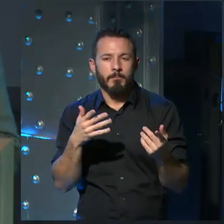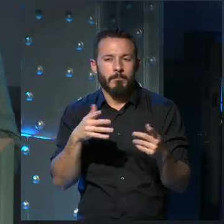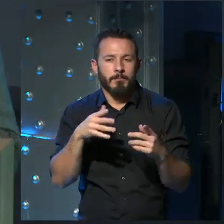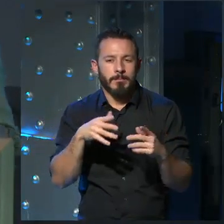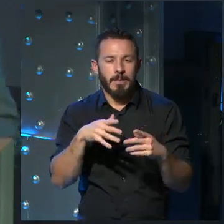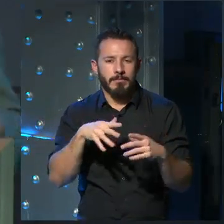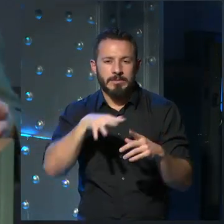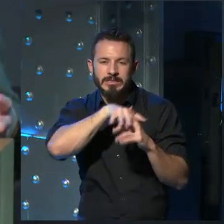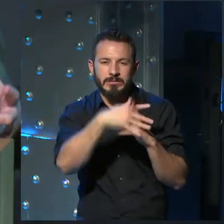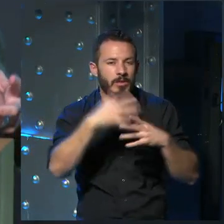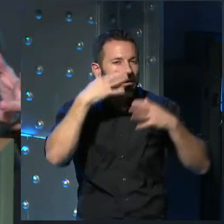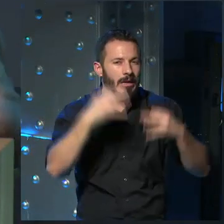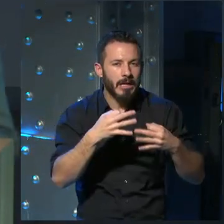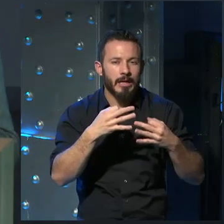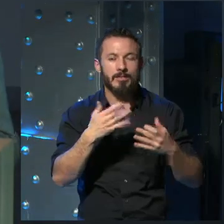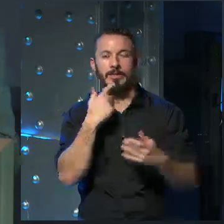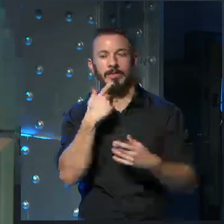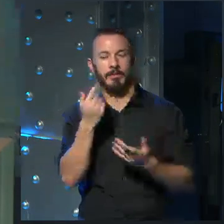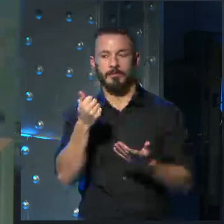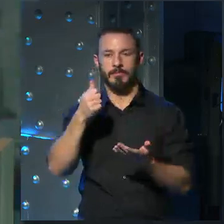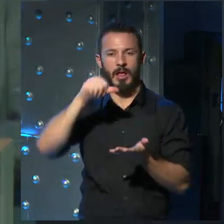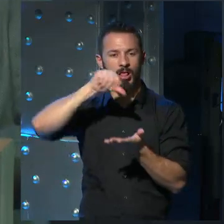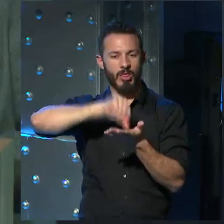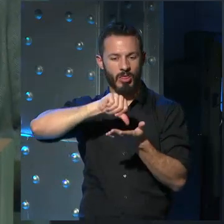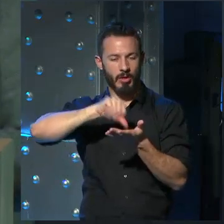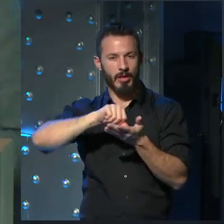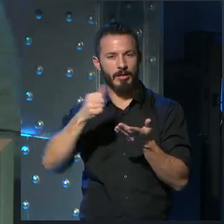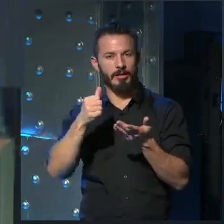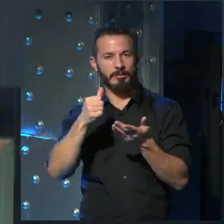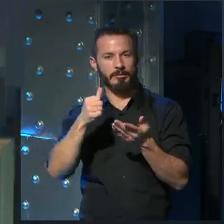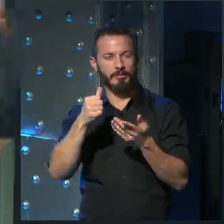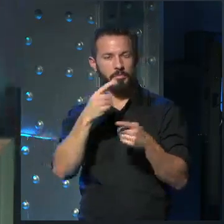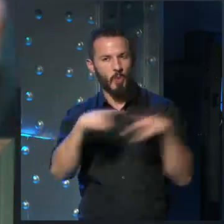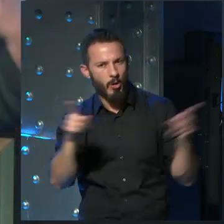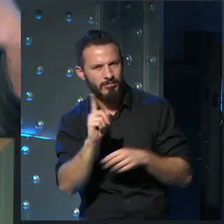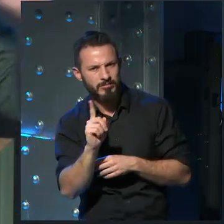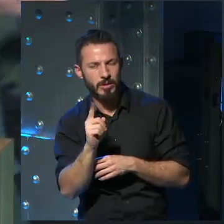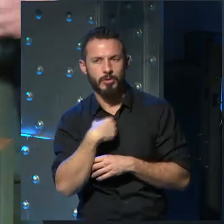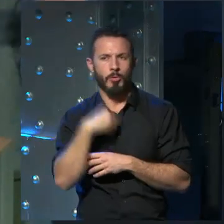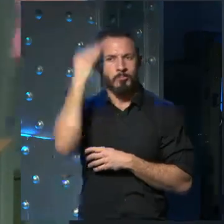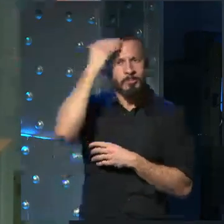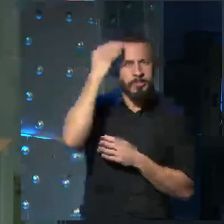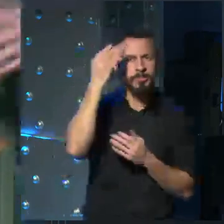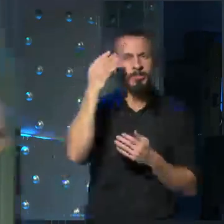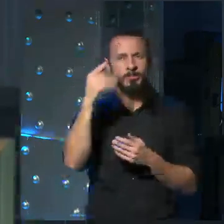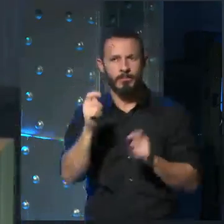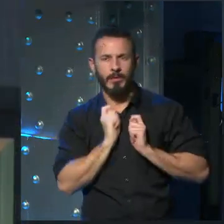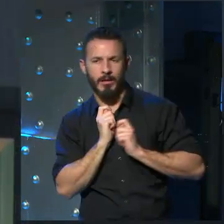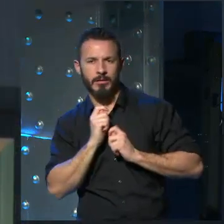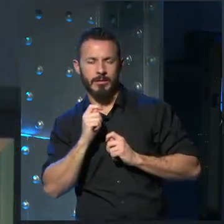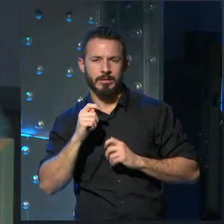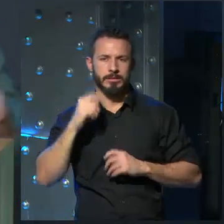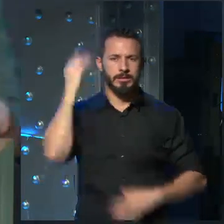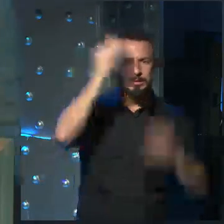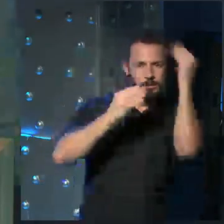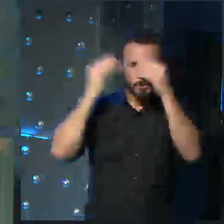realidad que dice, las ciudades no han sido tan distintas. Yo creo y pensaba y me provocaba tantas cosas, Marieta, la